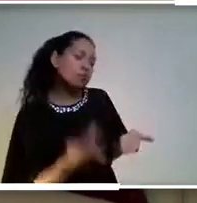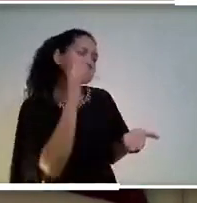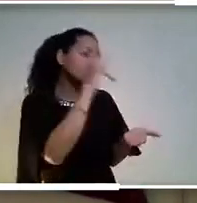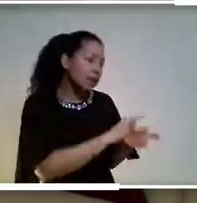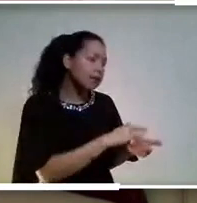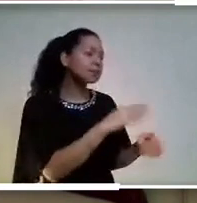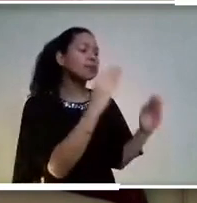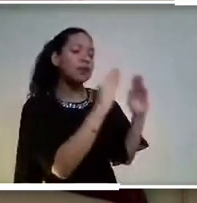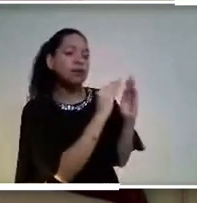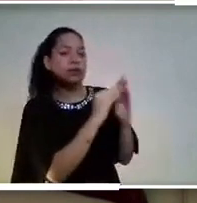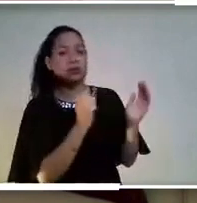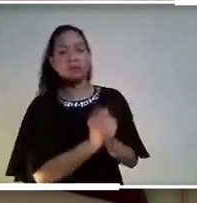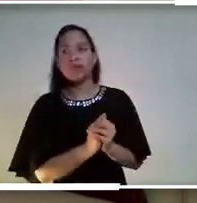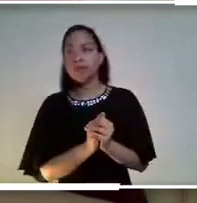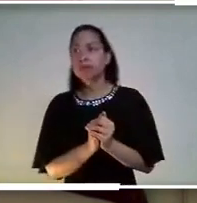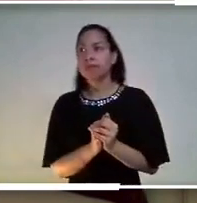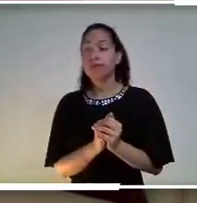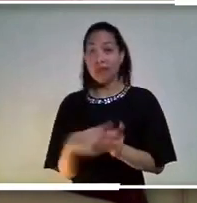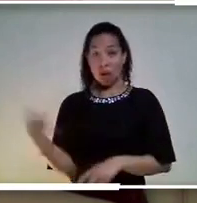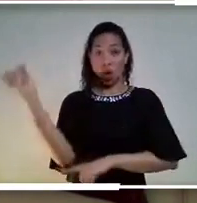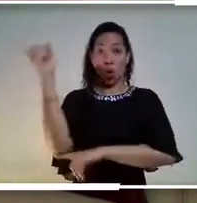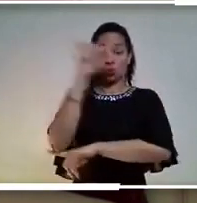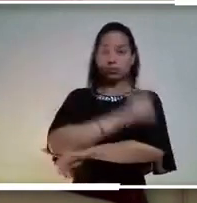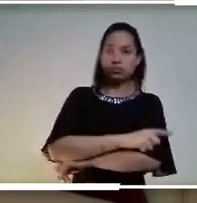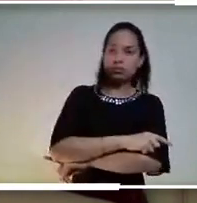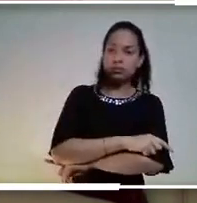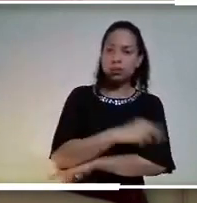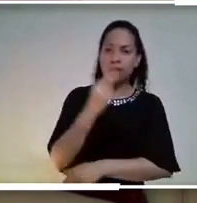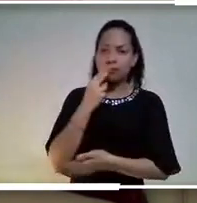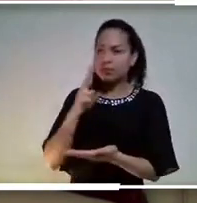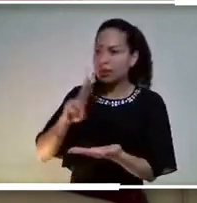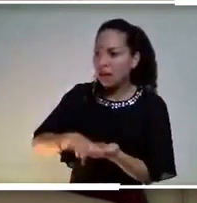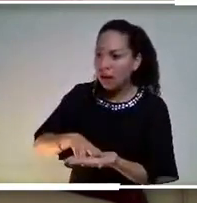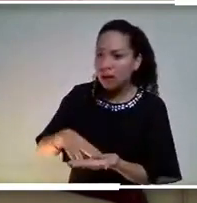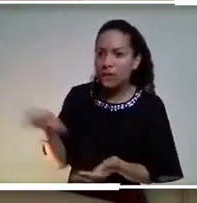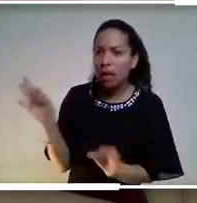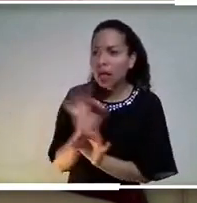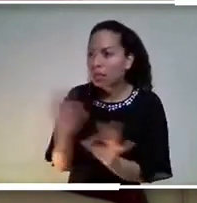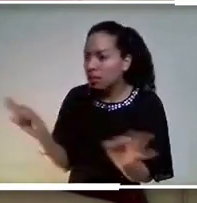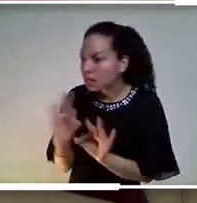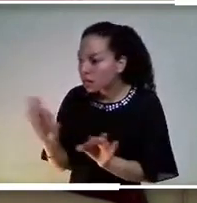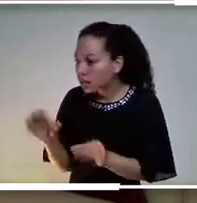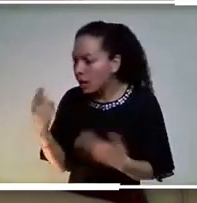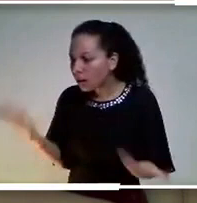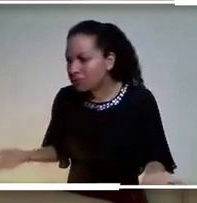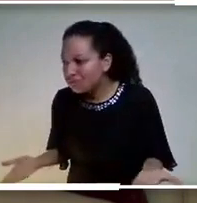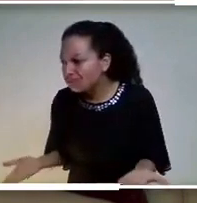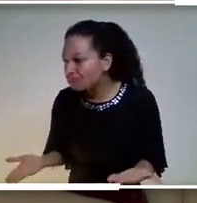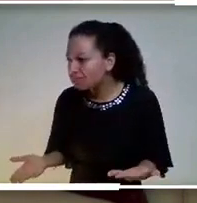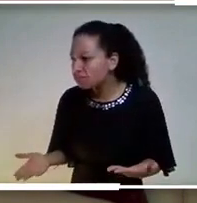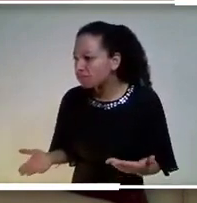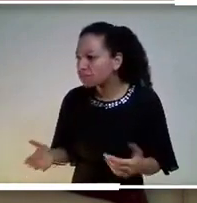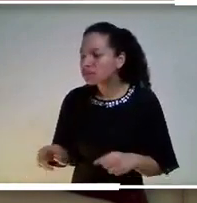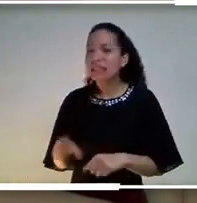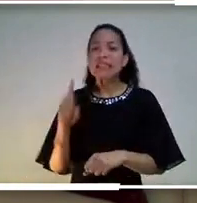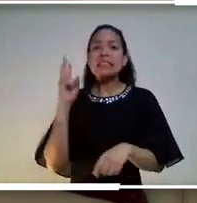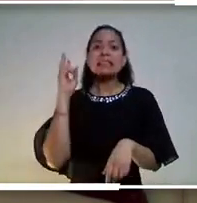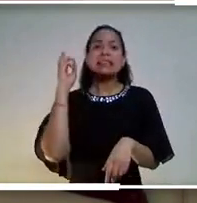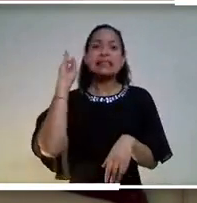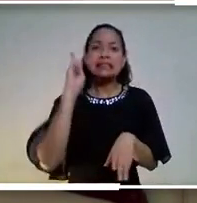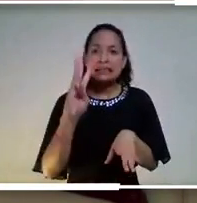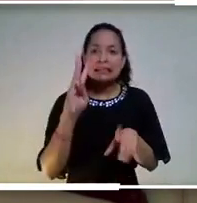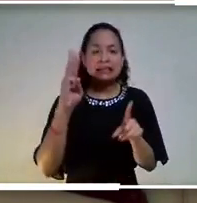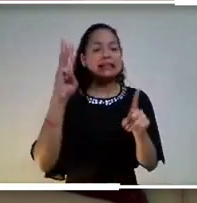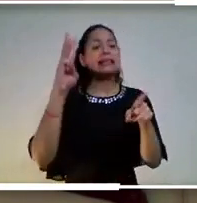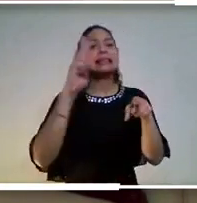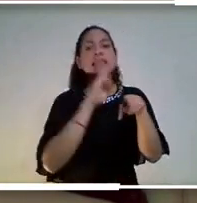llegar habían pasado tres semanas sin una palabra de wight entonces en una hermosa mañana de otoño